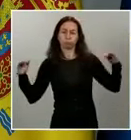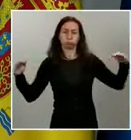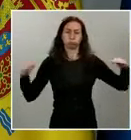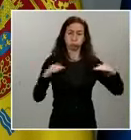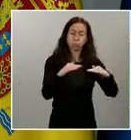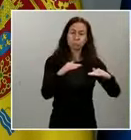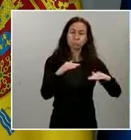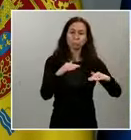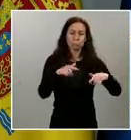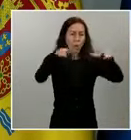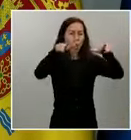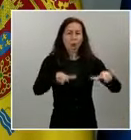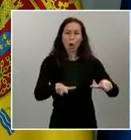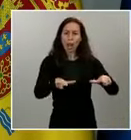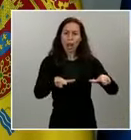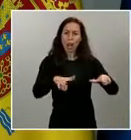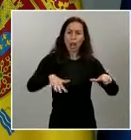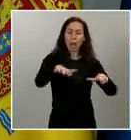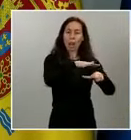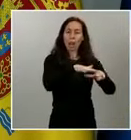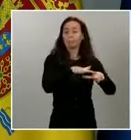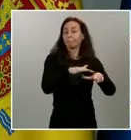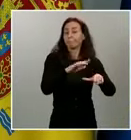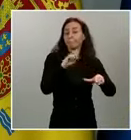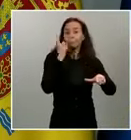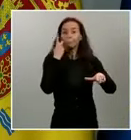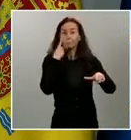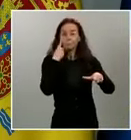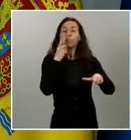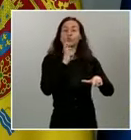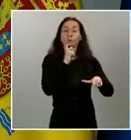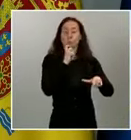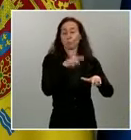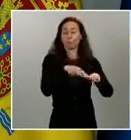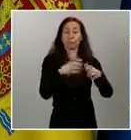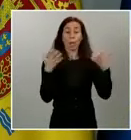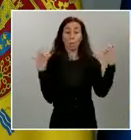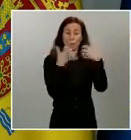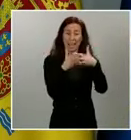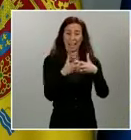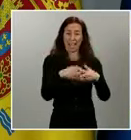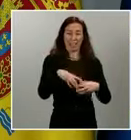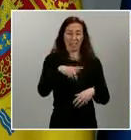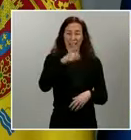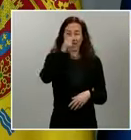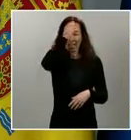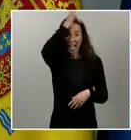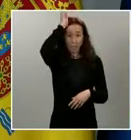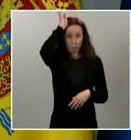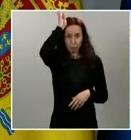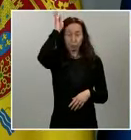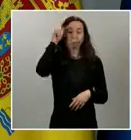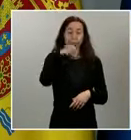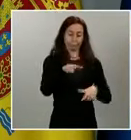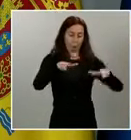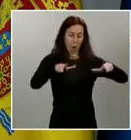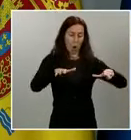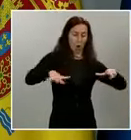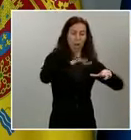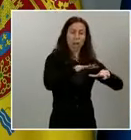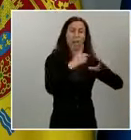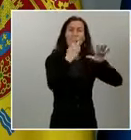estaban celebrando clandestinamente peleas de gallos. En un local en el que escasamente medía 50 metros, sorprendieron a